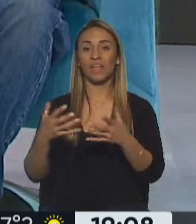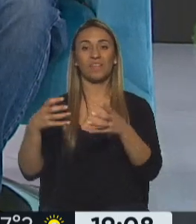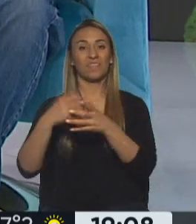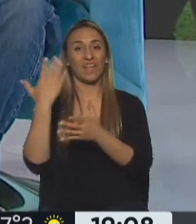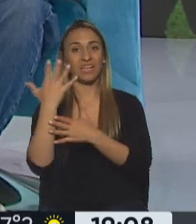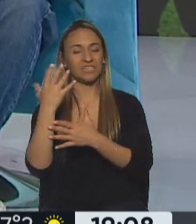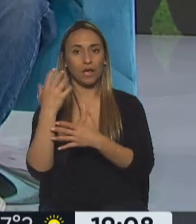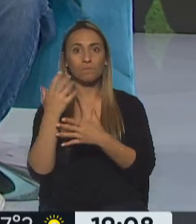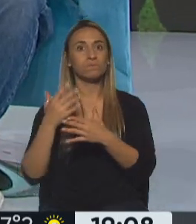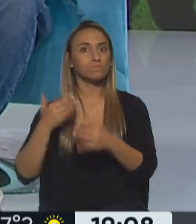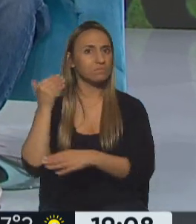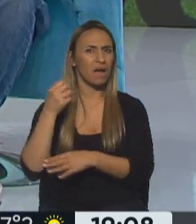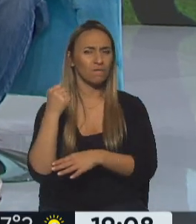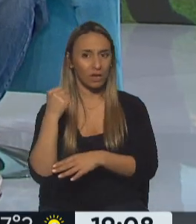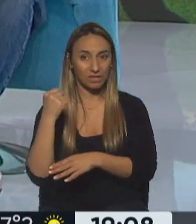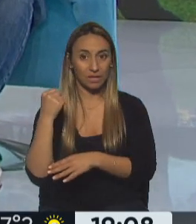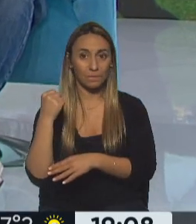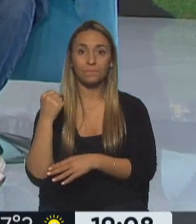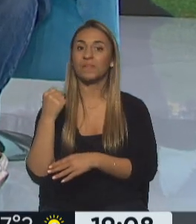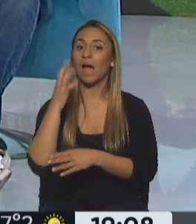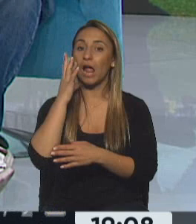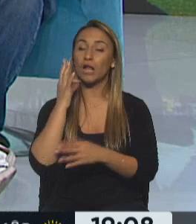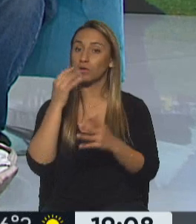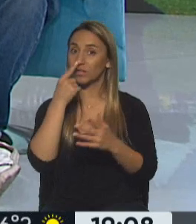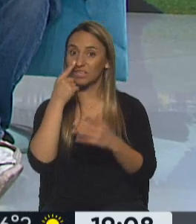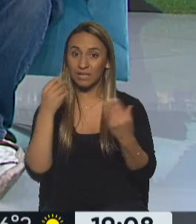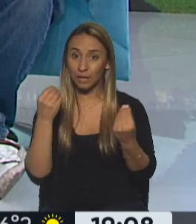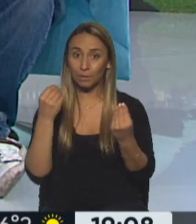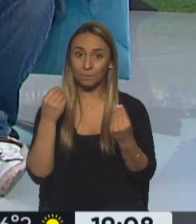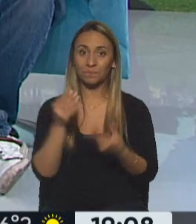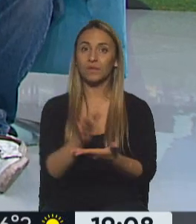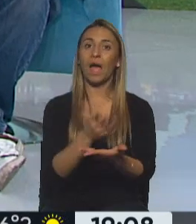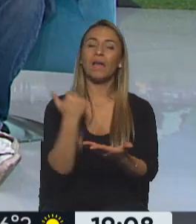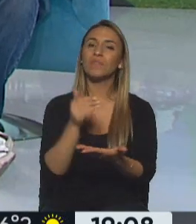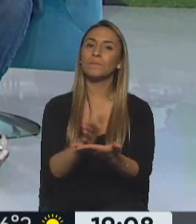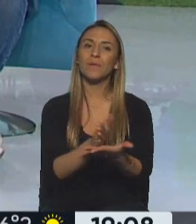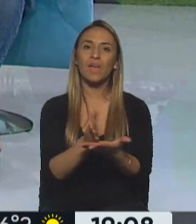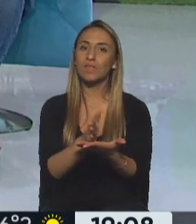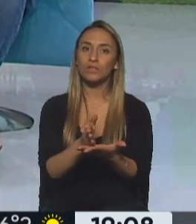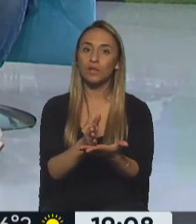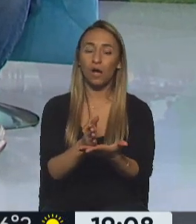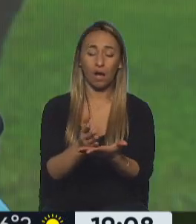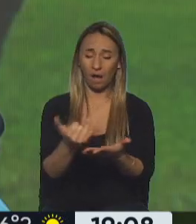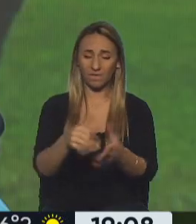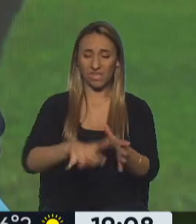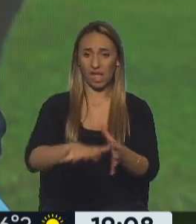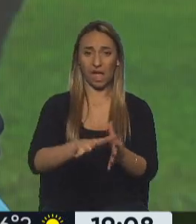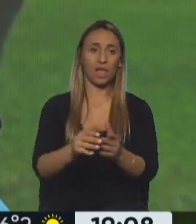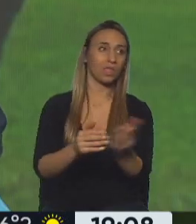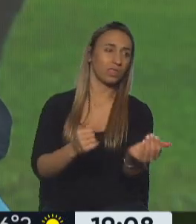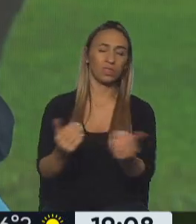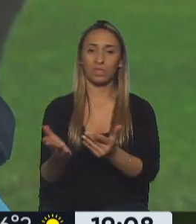derechiza, sino que hay un fenómeno interesante que es que desaparece la angosta avenida del medio. Si uno se pone a mirar, entre los dos primeros candidatos